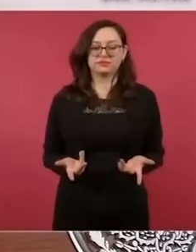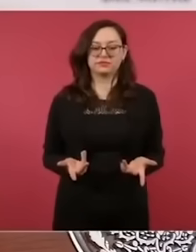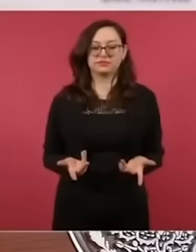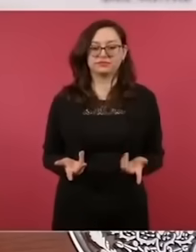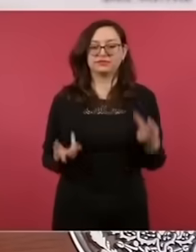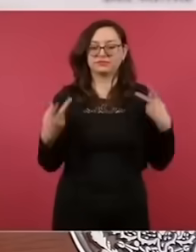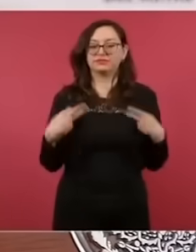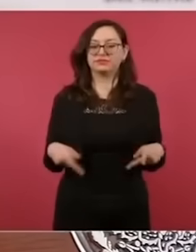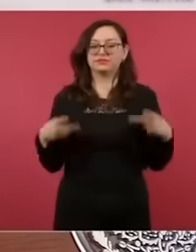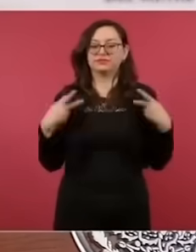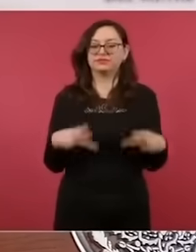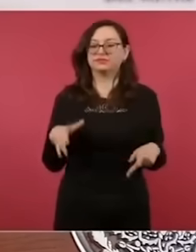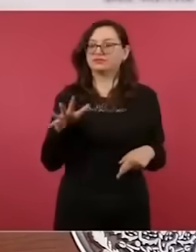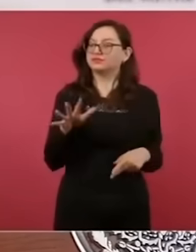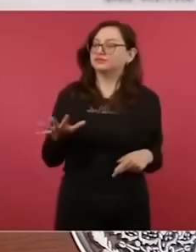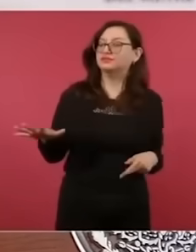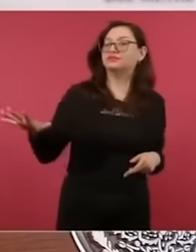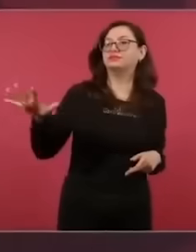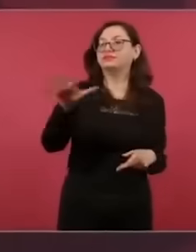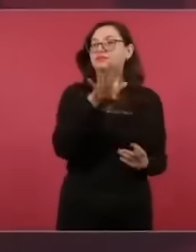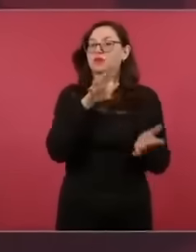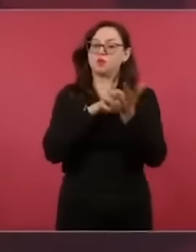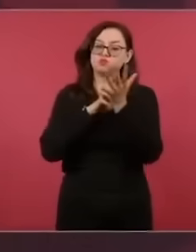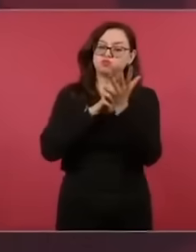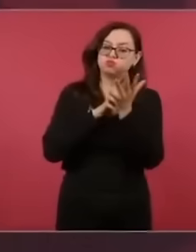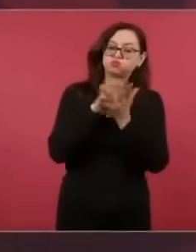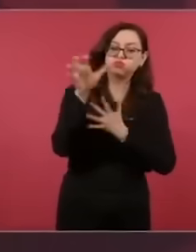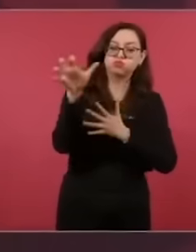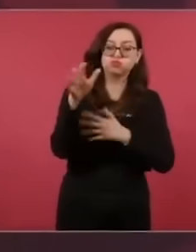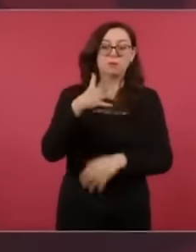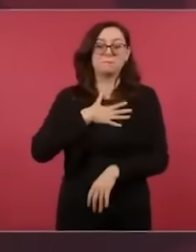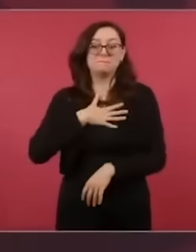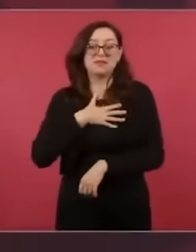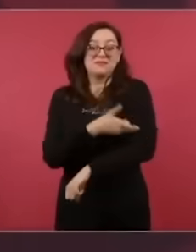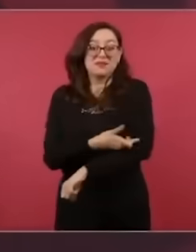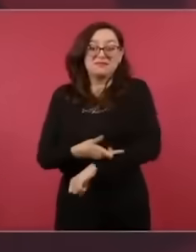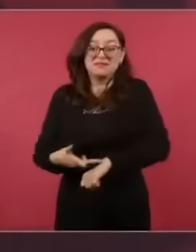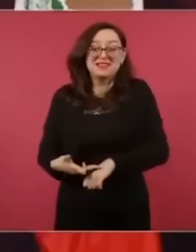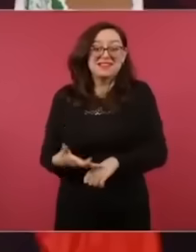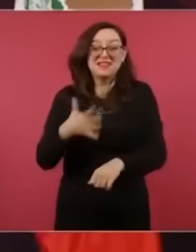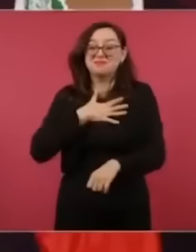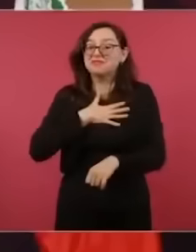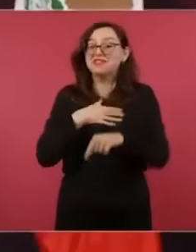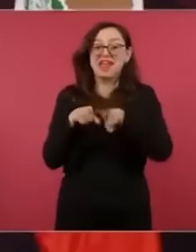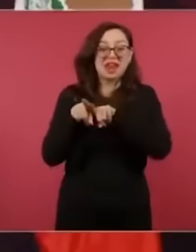son millones de hermanas, de hermanos. Mi familia,